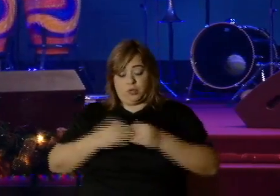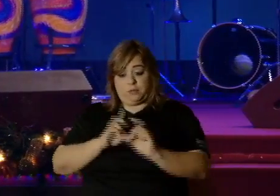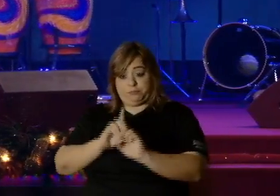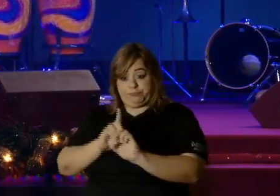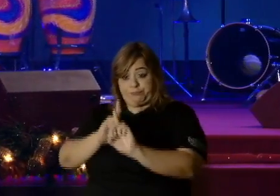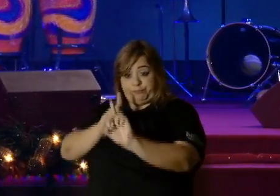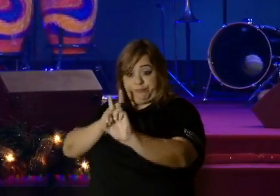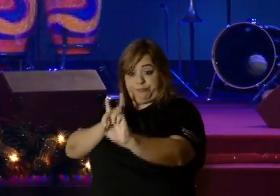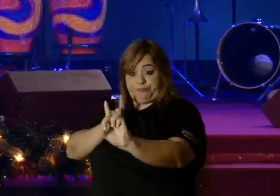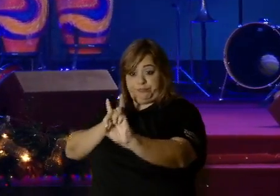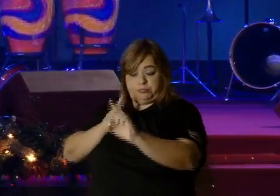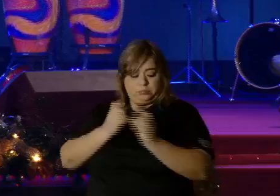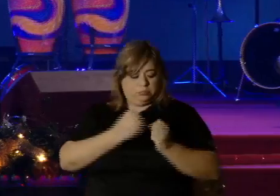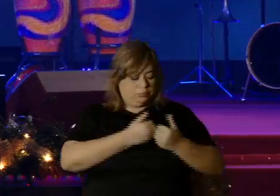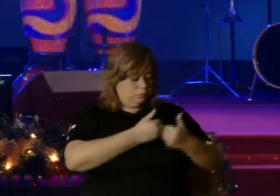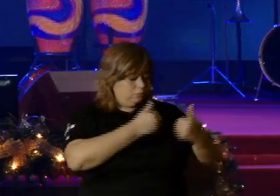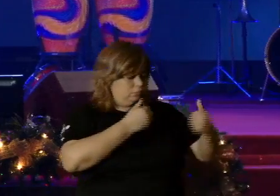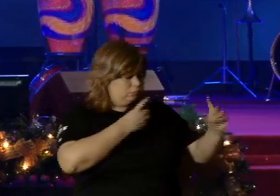ti